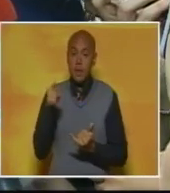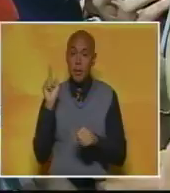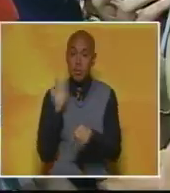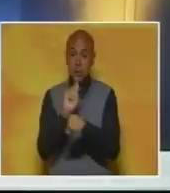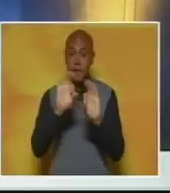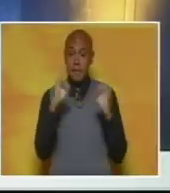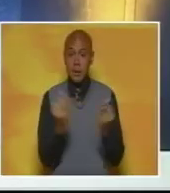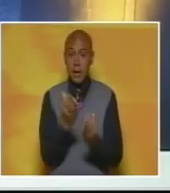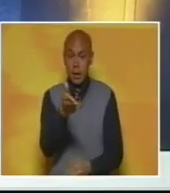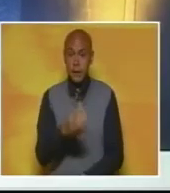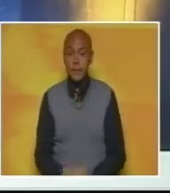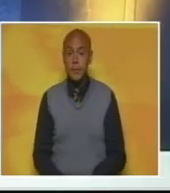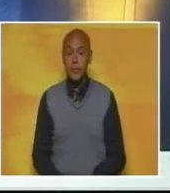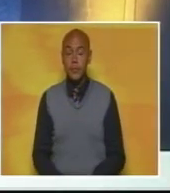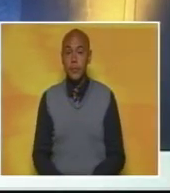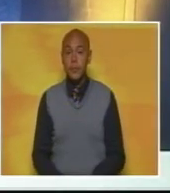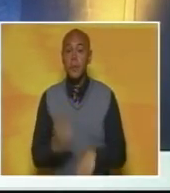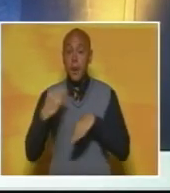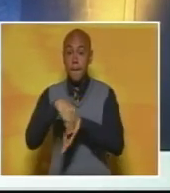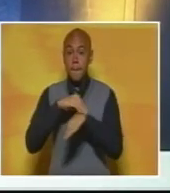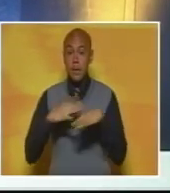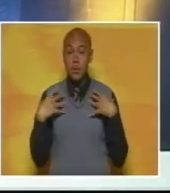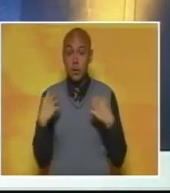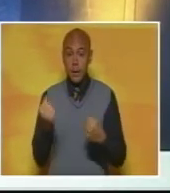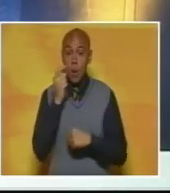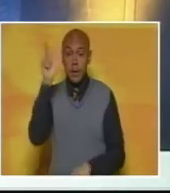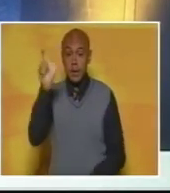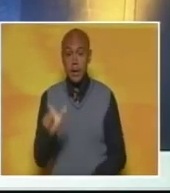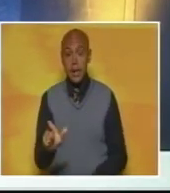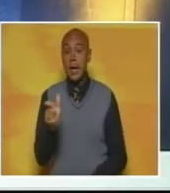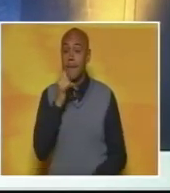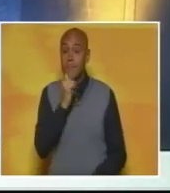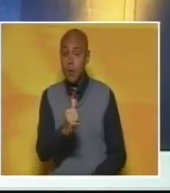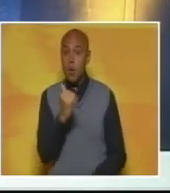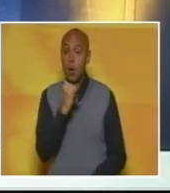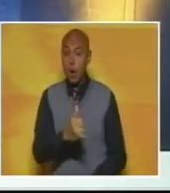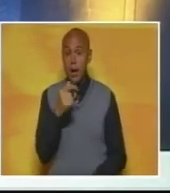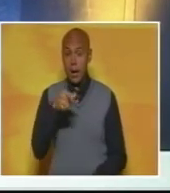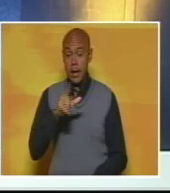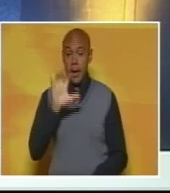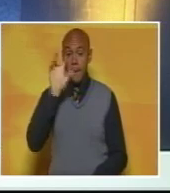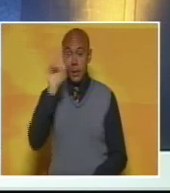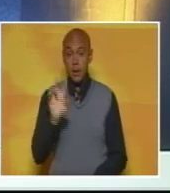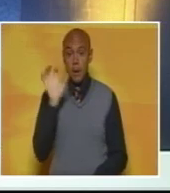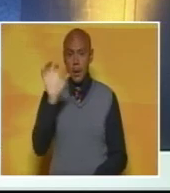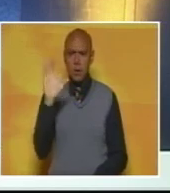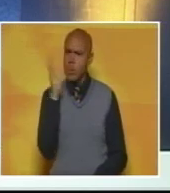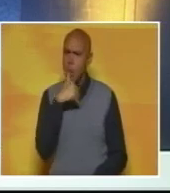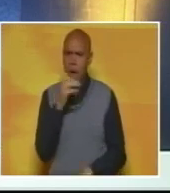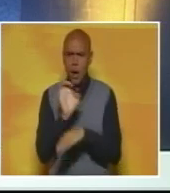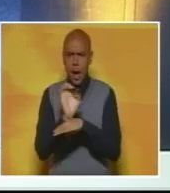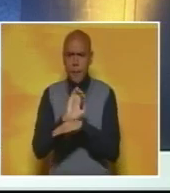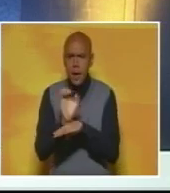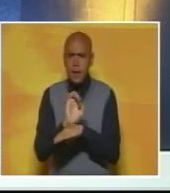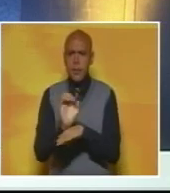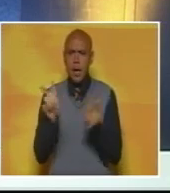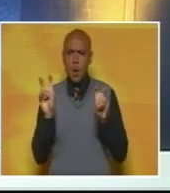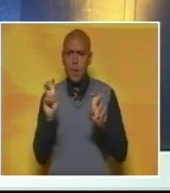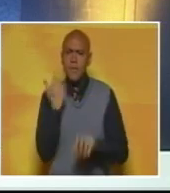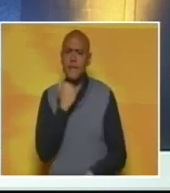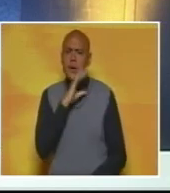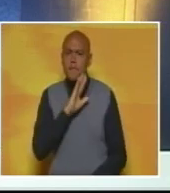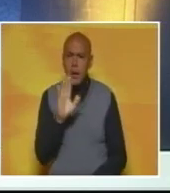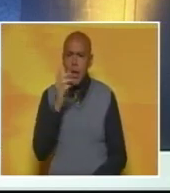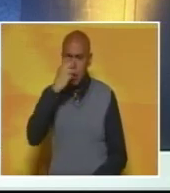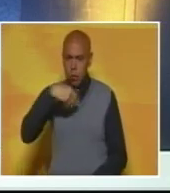familia. El ministro de Salud, Carlos Alvarado, afirmó que en el país no hay alertas sanitarias en relación a una nueva enfermedad